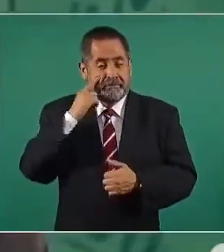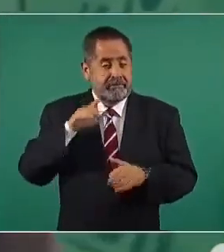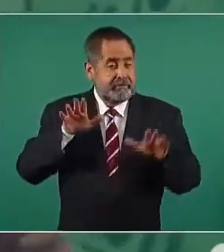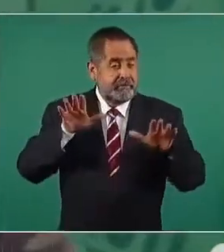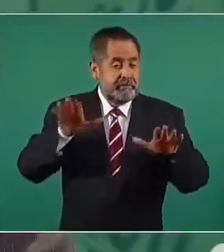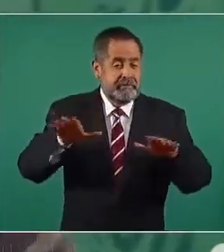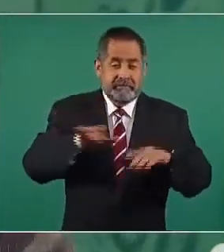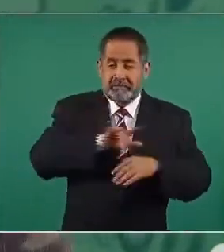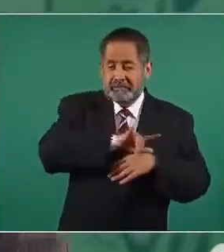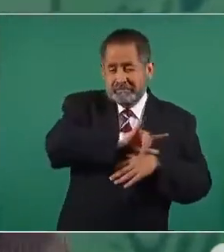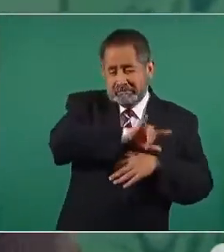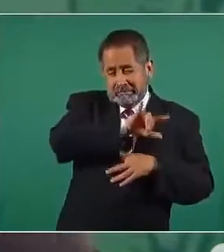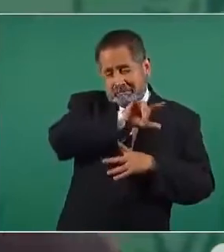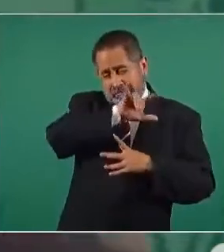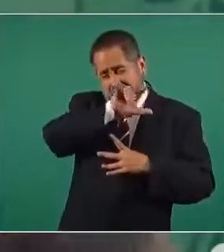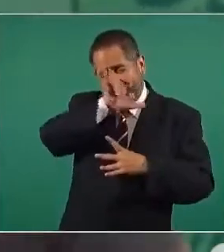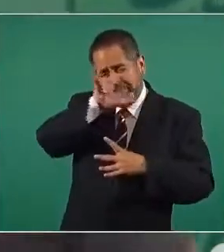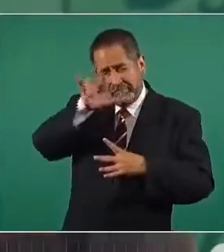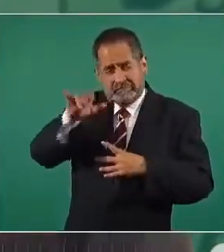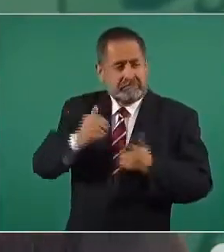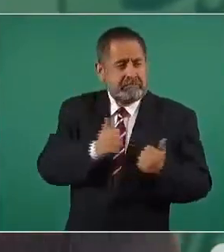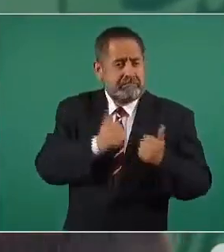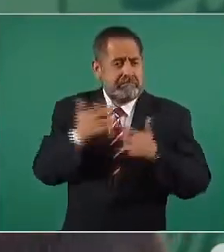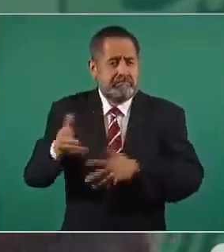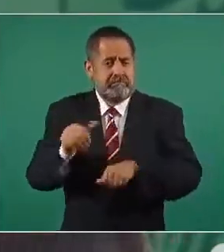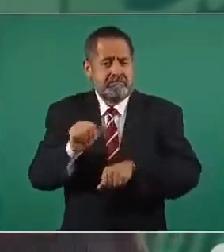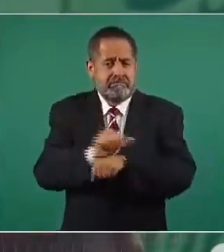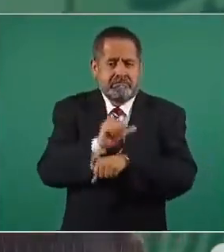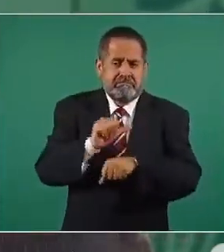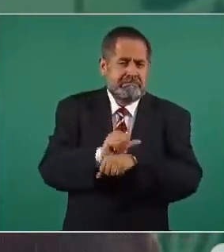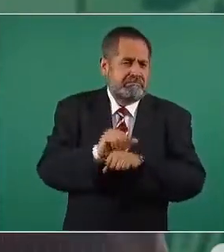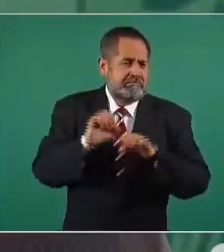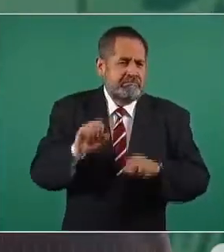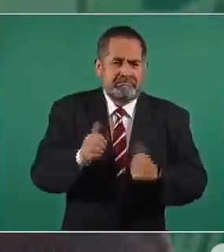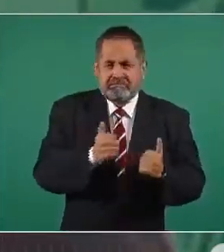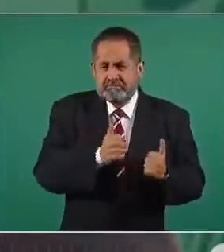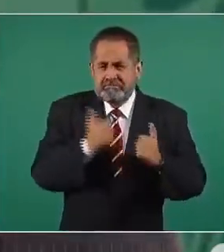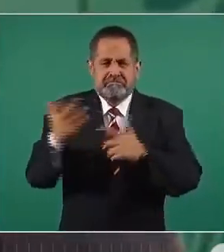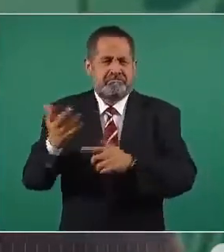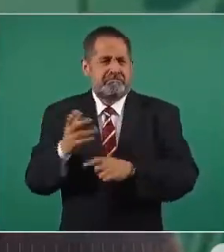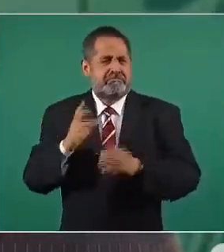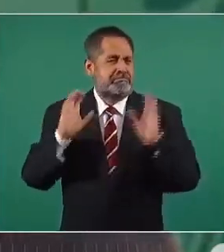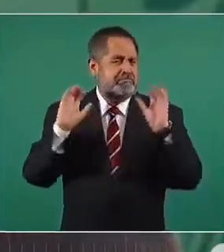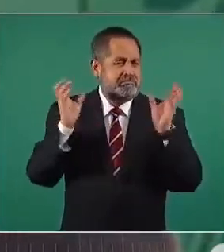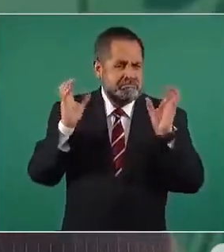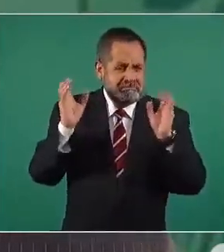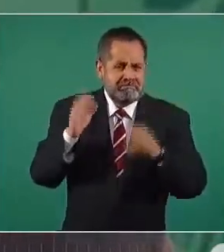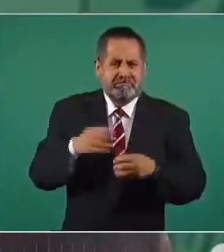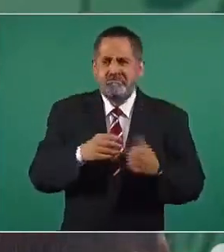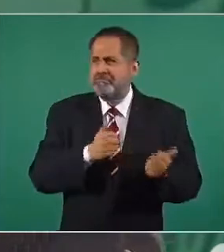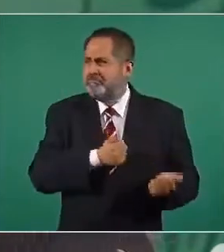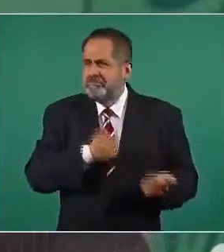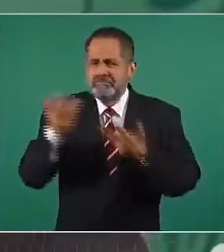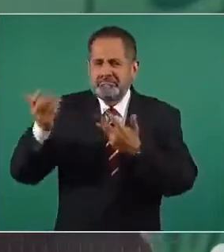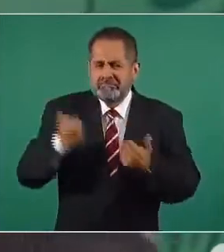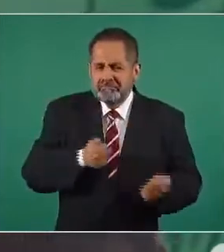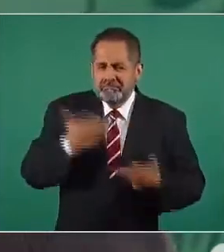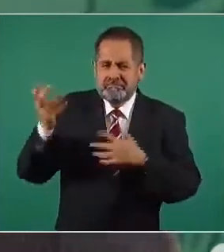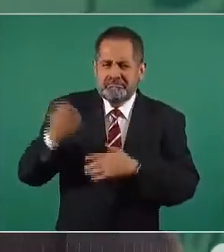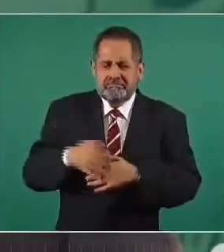en los aviones grandes, vehículos y patrullas. Y entonces